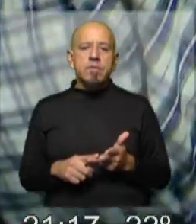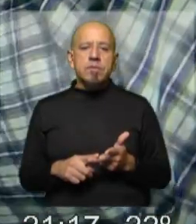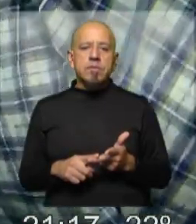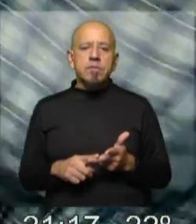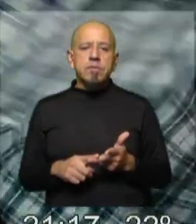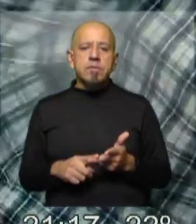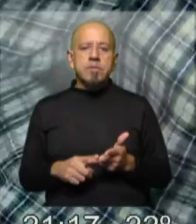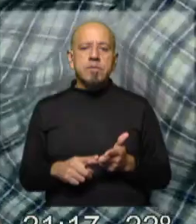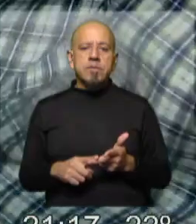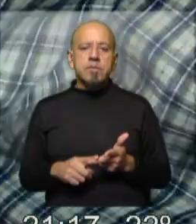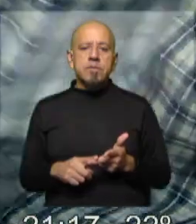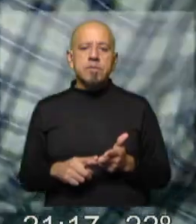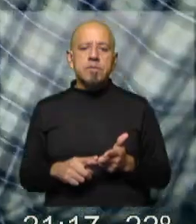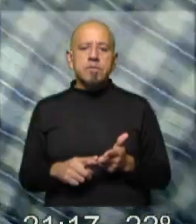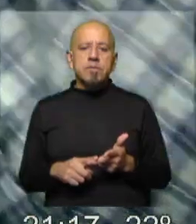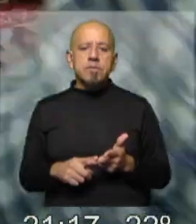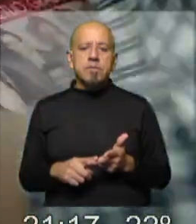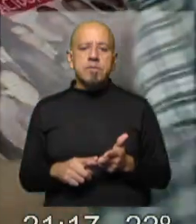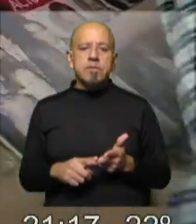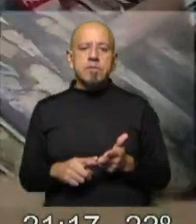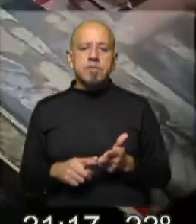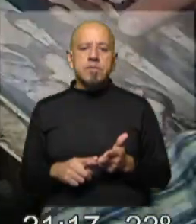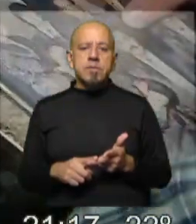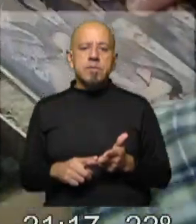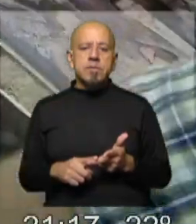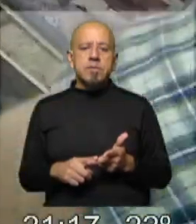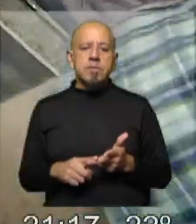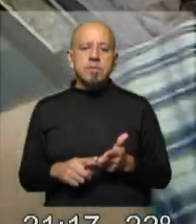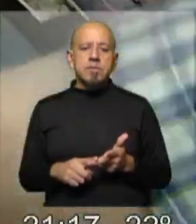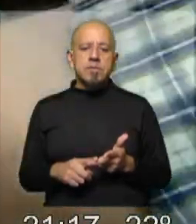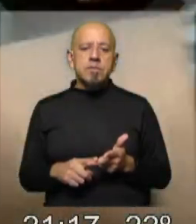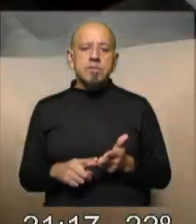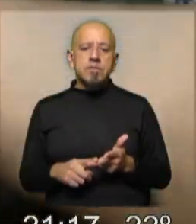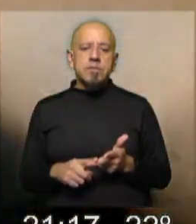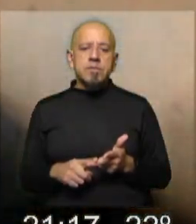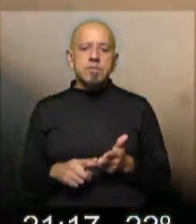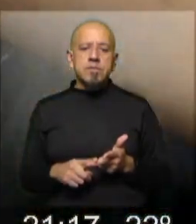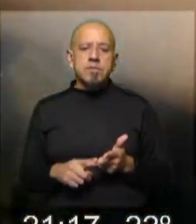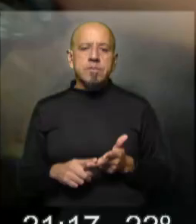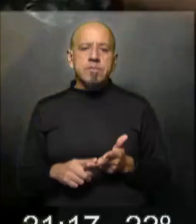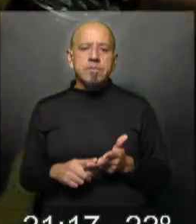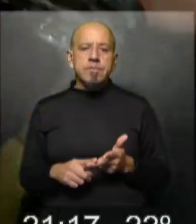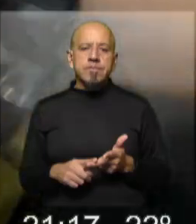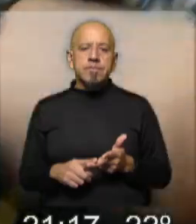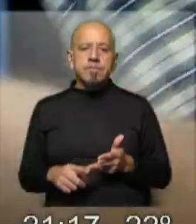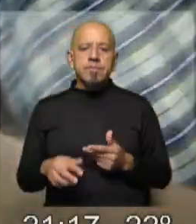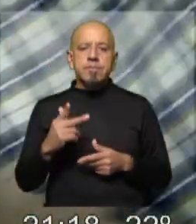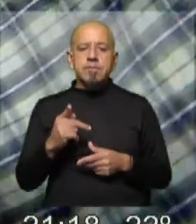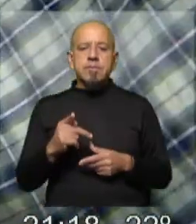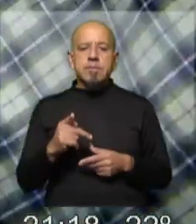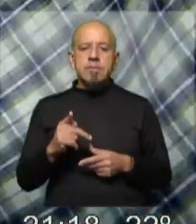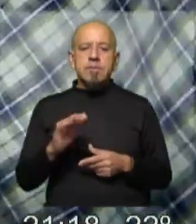Cigarrillo y Un Café. Después tenemos Grupo Electrónico Qué Guay, con Winston